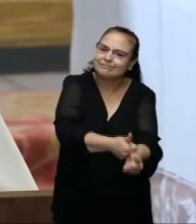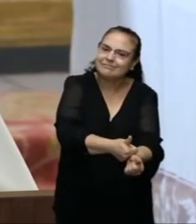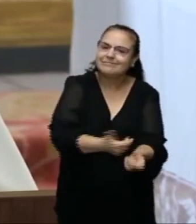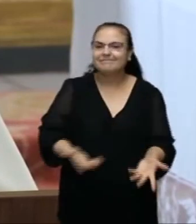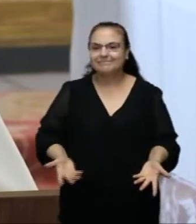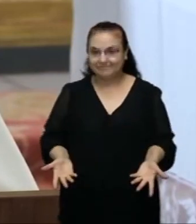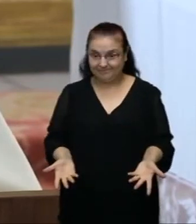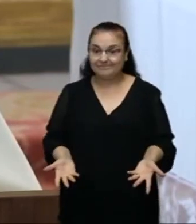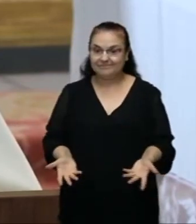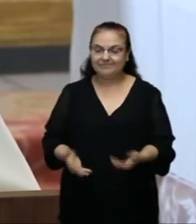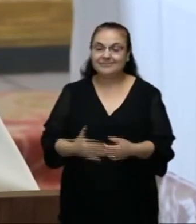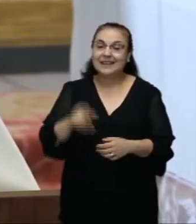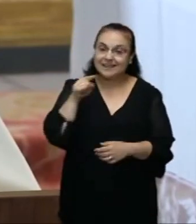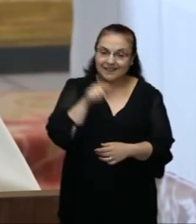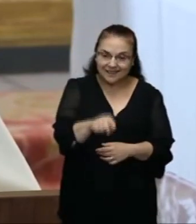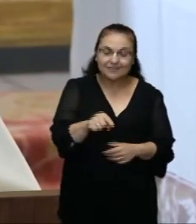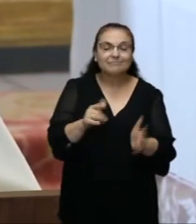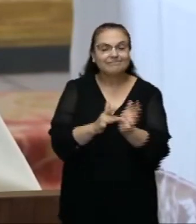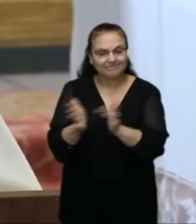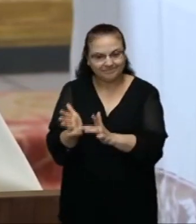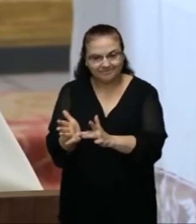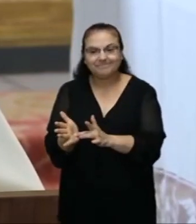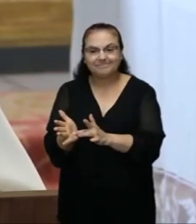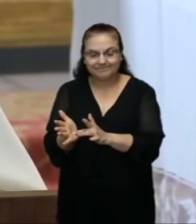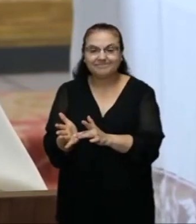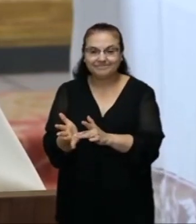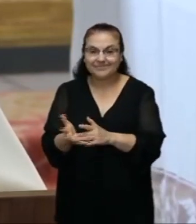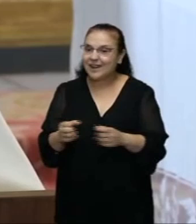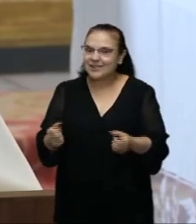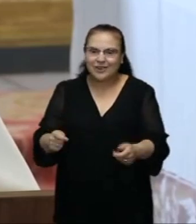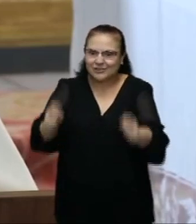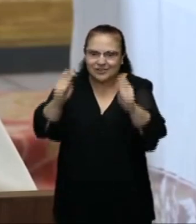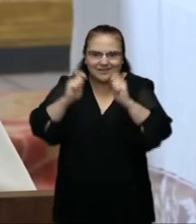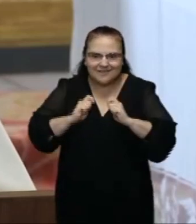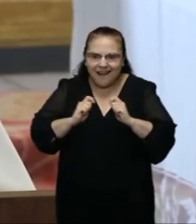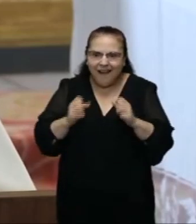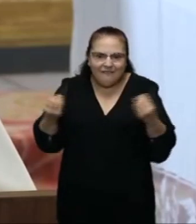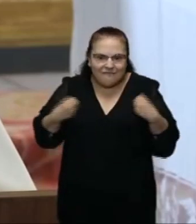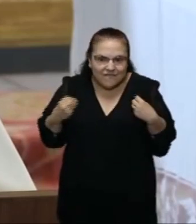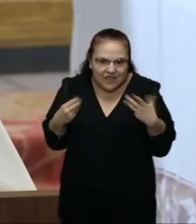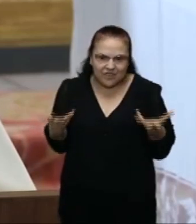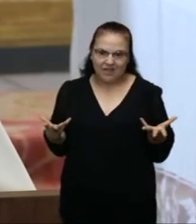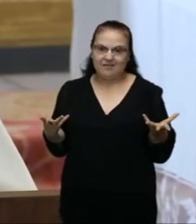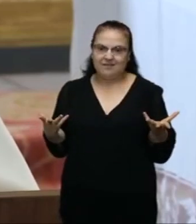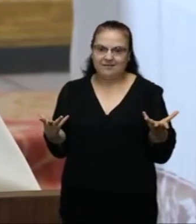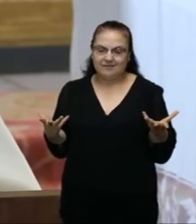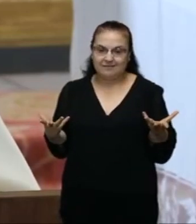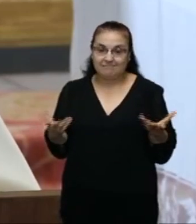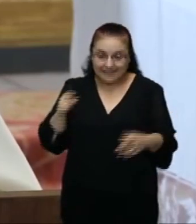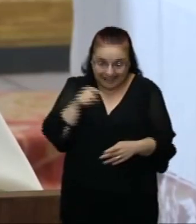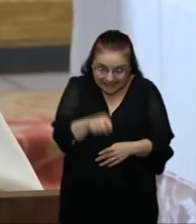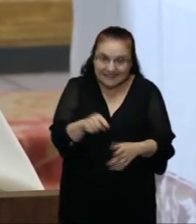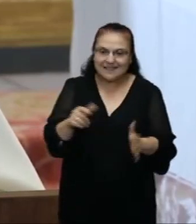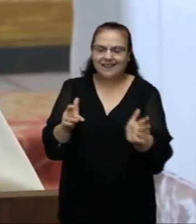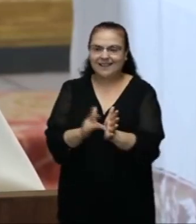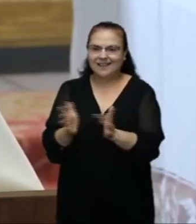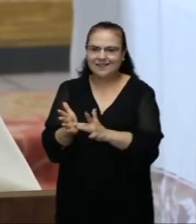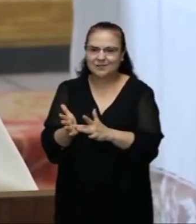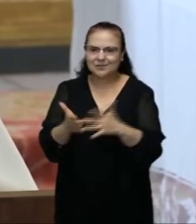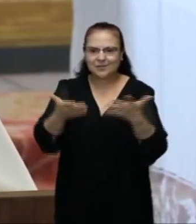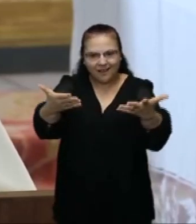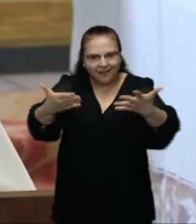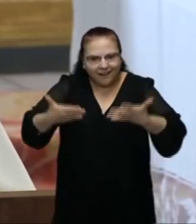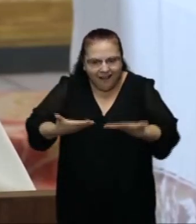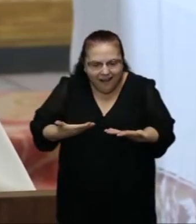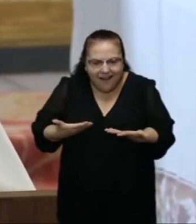Ese Jesucristo que nos da la vida, Ese Jesucristo que nos ofrece